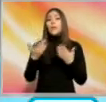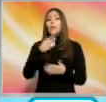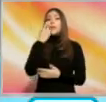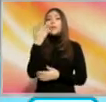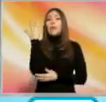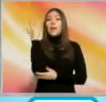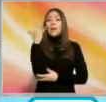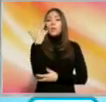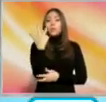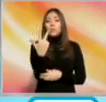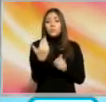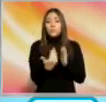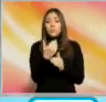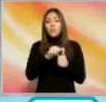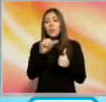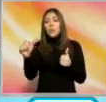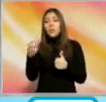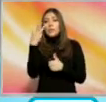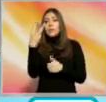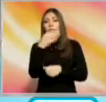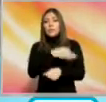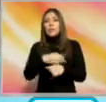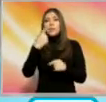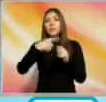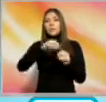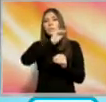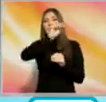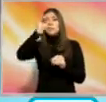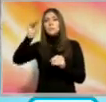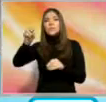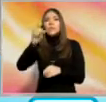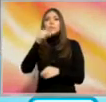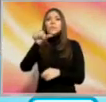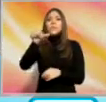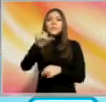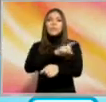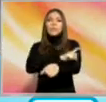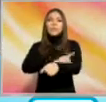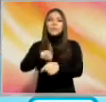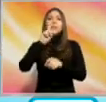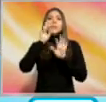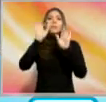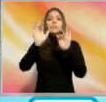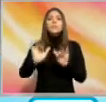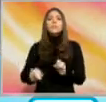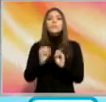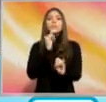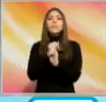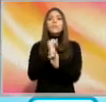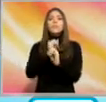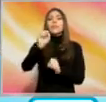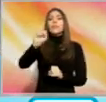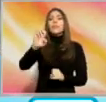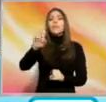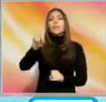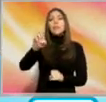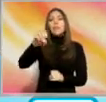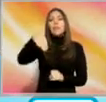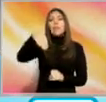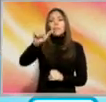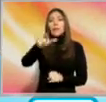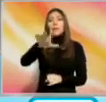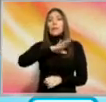la Perfecto. tarde en las 16 delegaciones. Muy bien. Buscar en la página de la SEDEMA. Hay además una serie de cadenas Maravilloso.